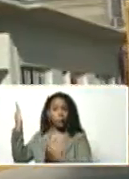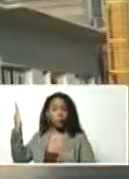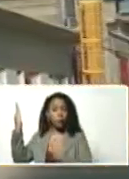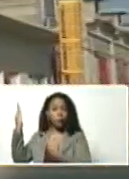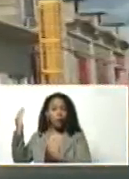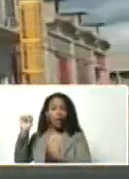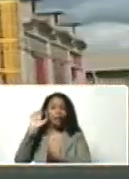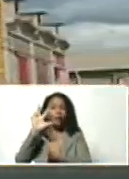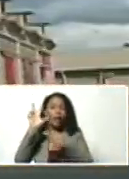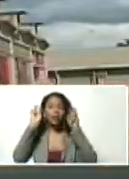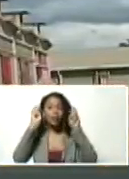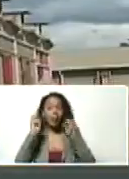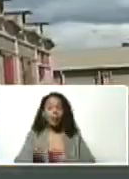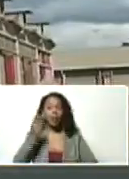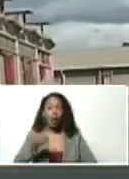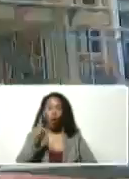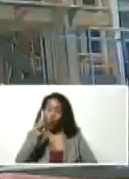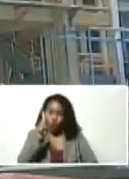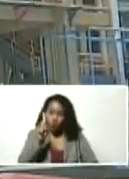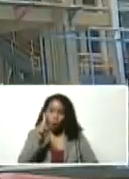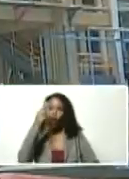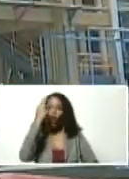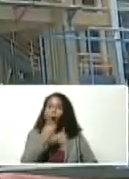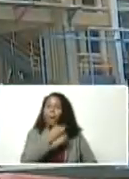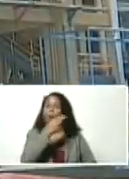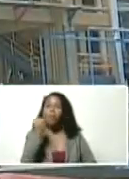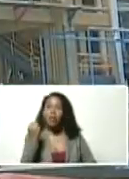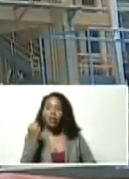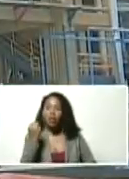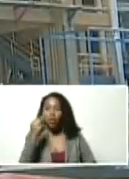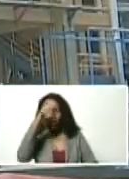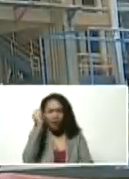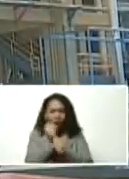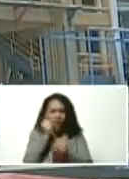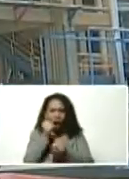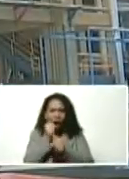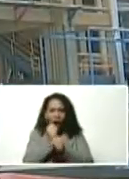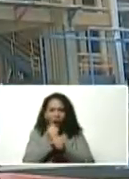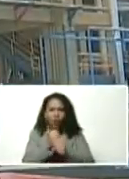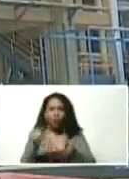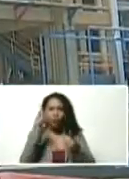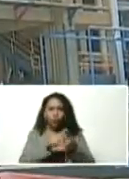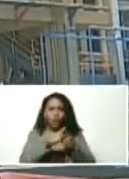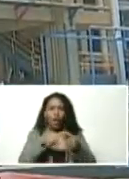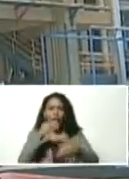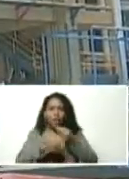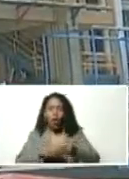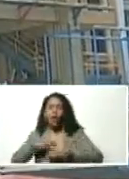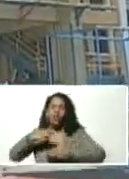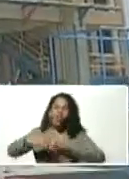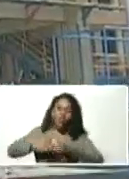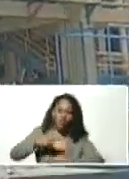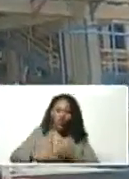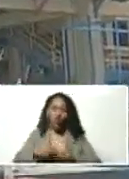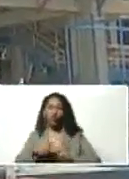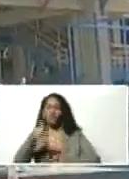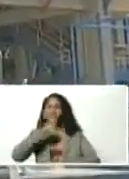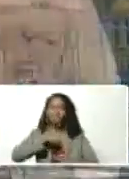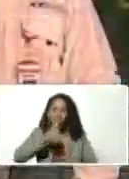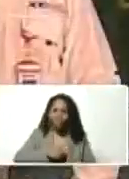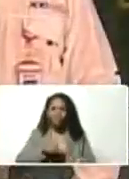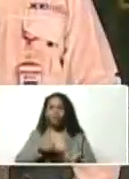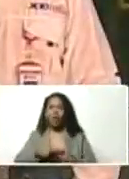elementos fundamentales. Uno, por supuesto, el compromiso de la clase trabajadora, una clase obrera que hizo revolución, que ha resistido los